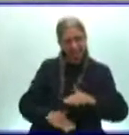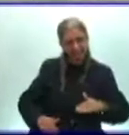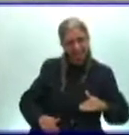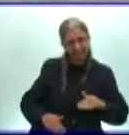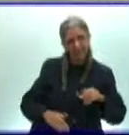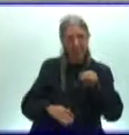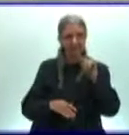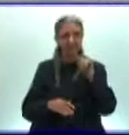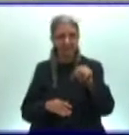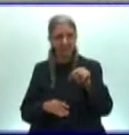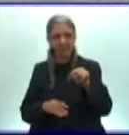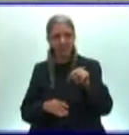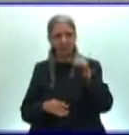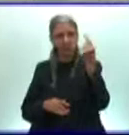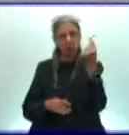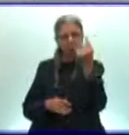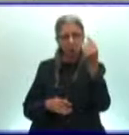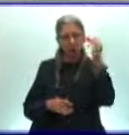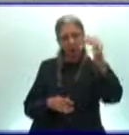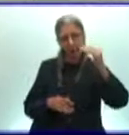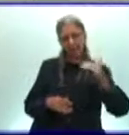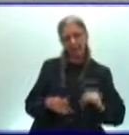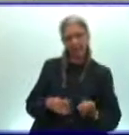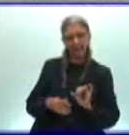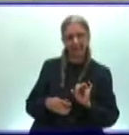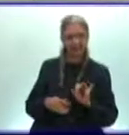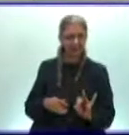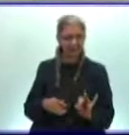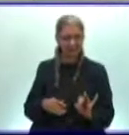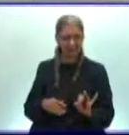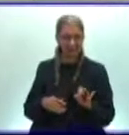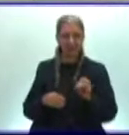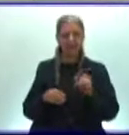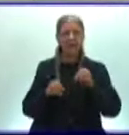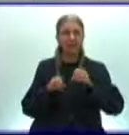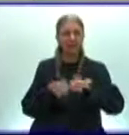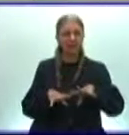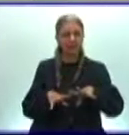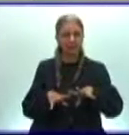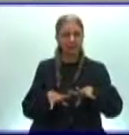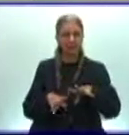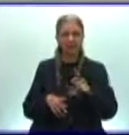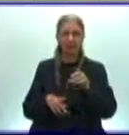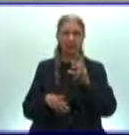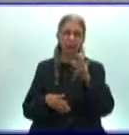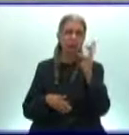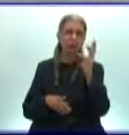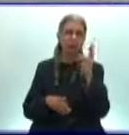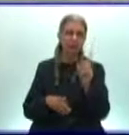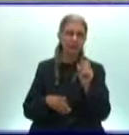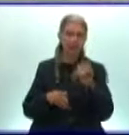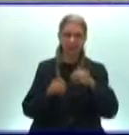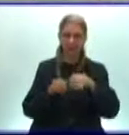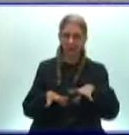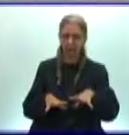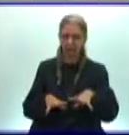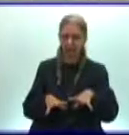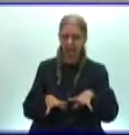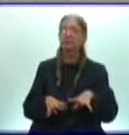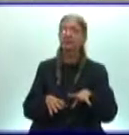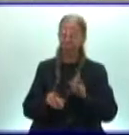designadas con números del 1 al 7 y se representan con números arábigos. Recuerden que el número del